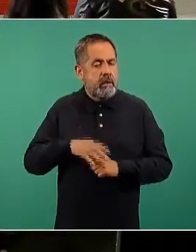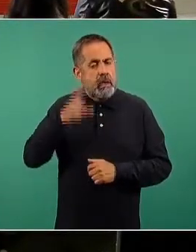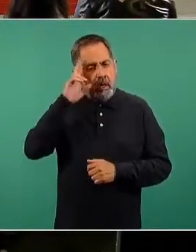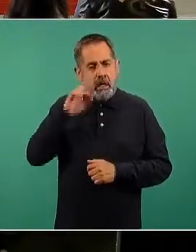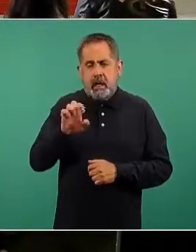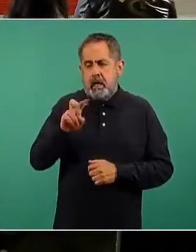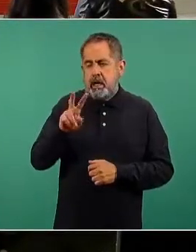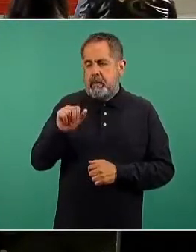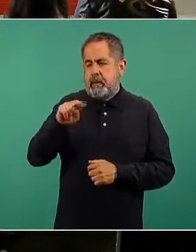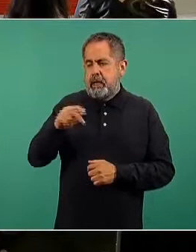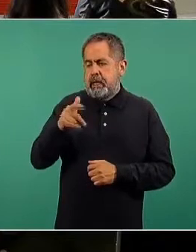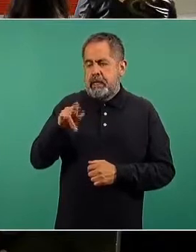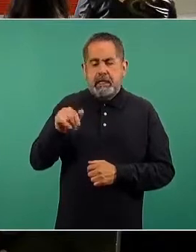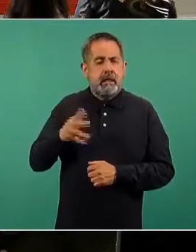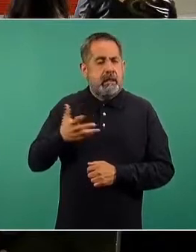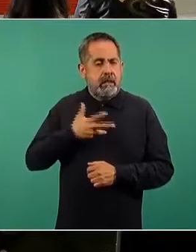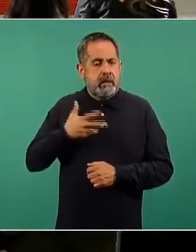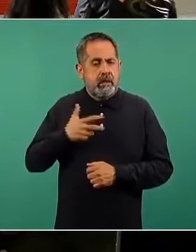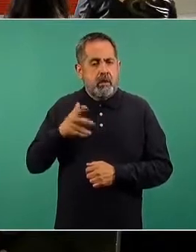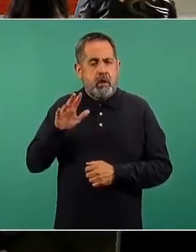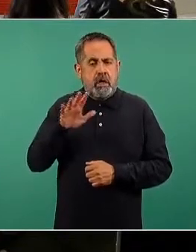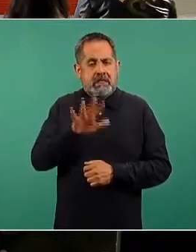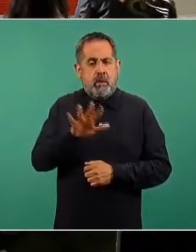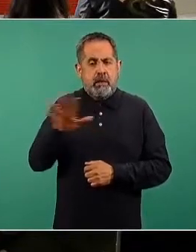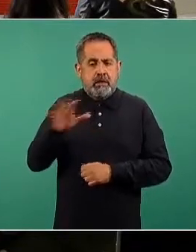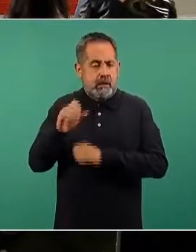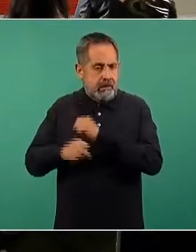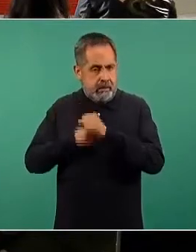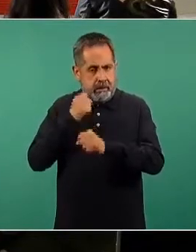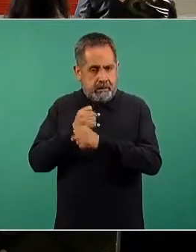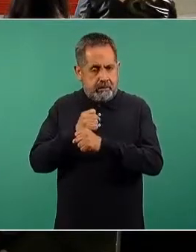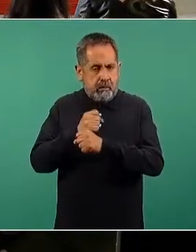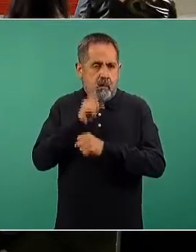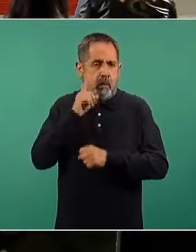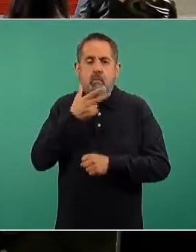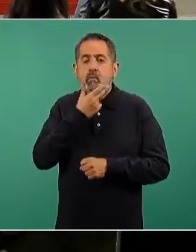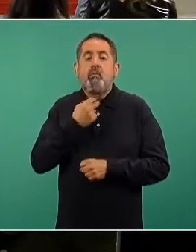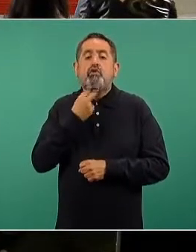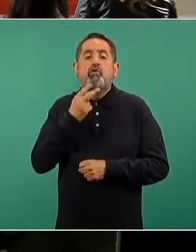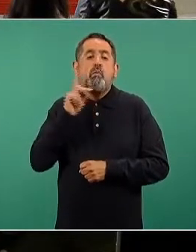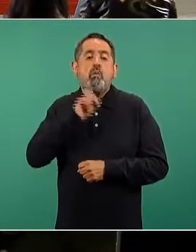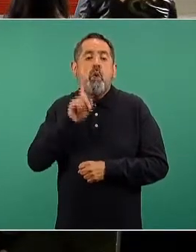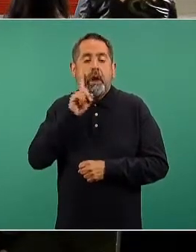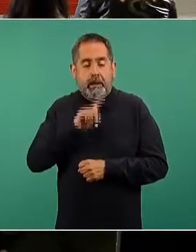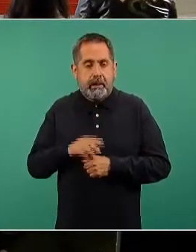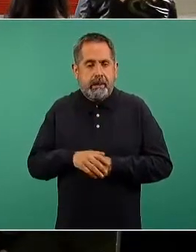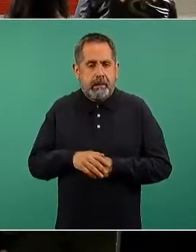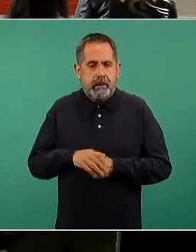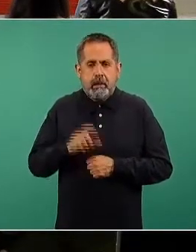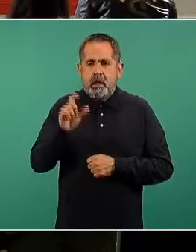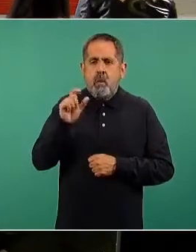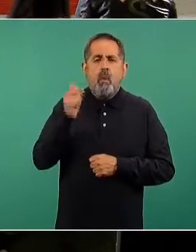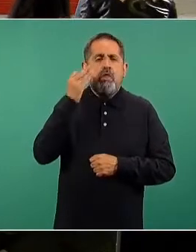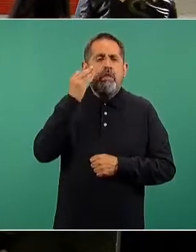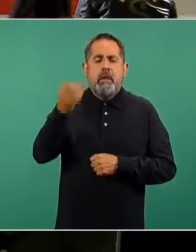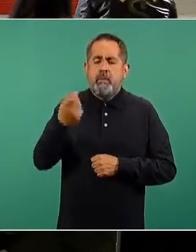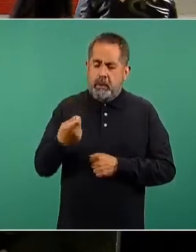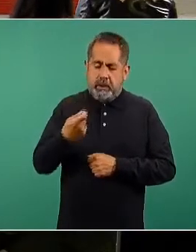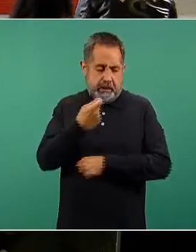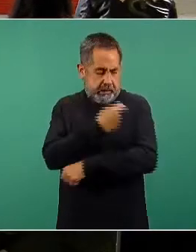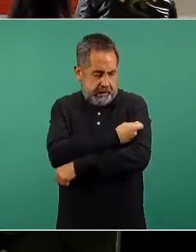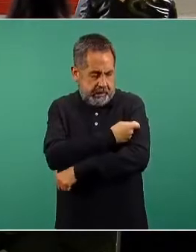Evangelina Marín Cid, tengo 55 años. ¿Cuántos tiempos me va a proteger la vacuna